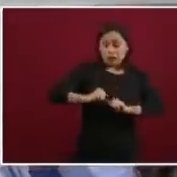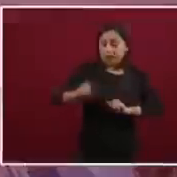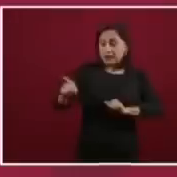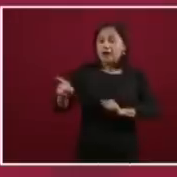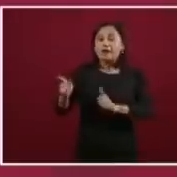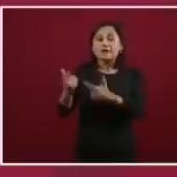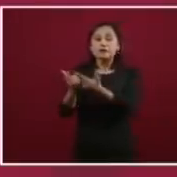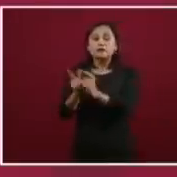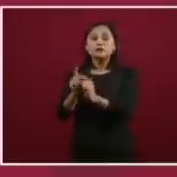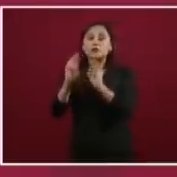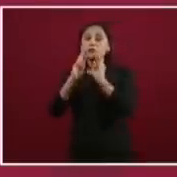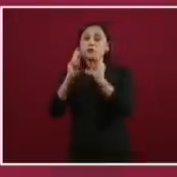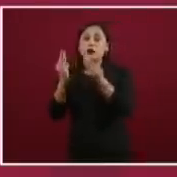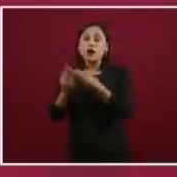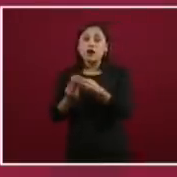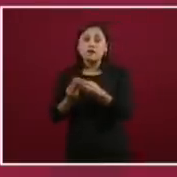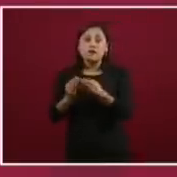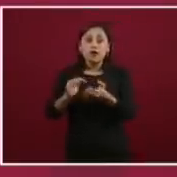qué